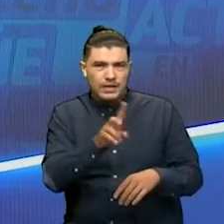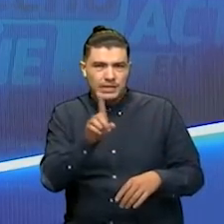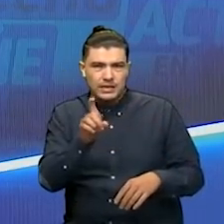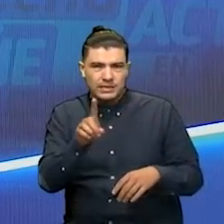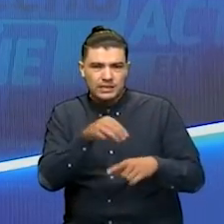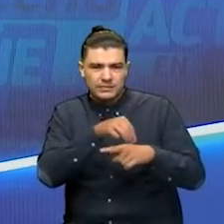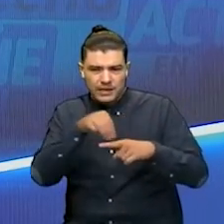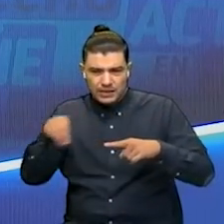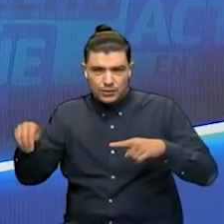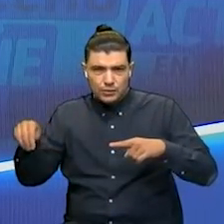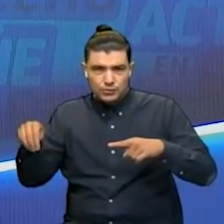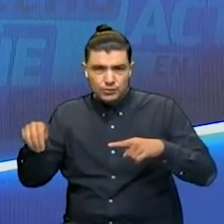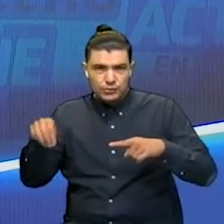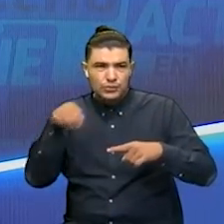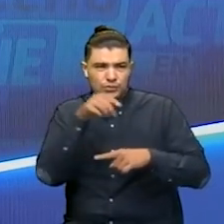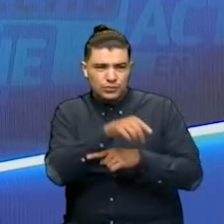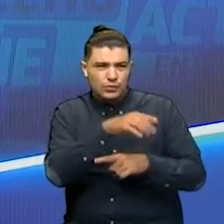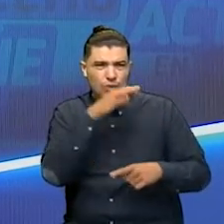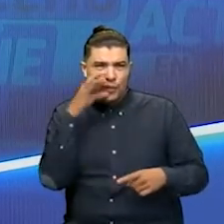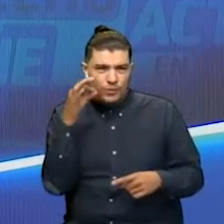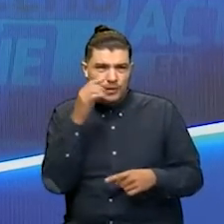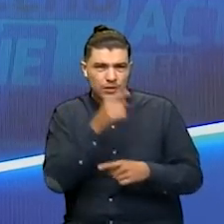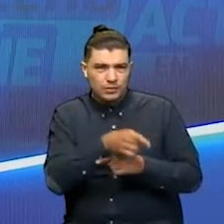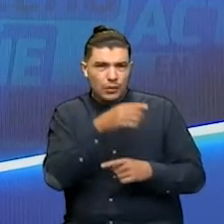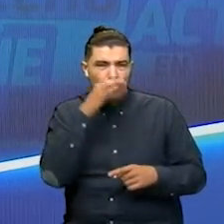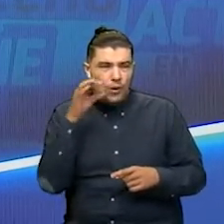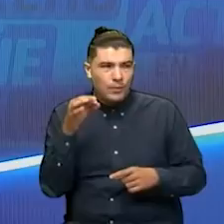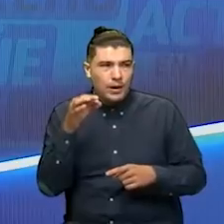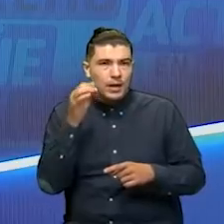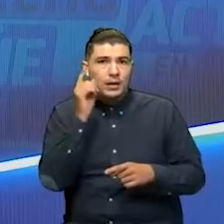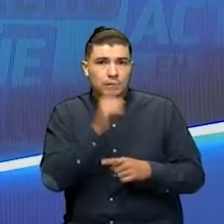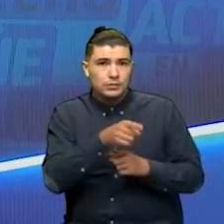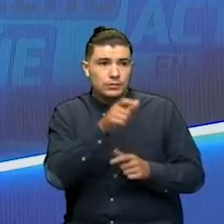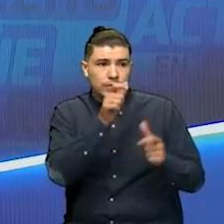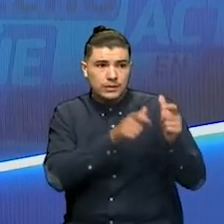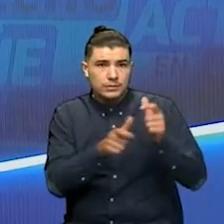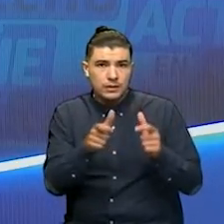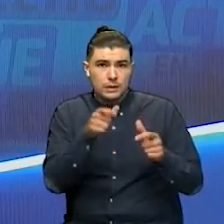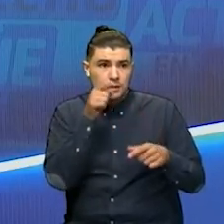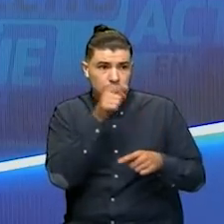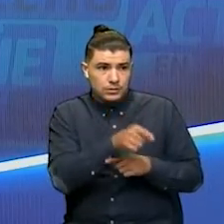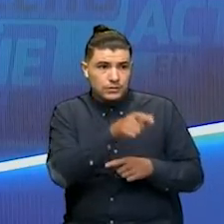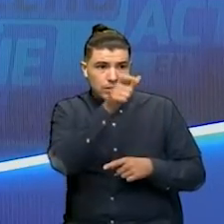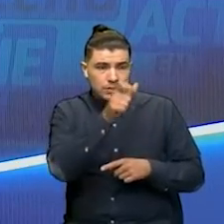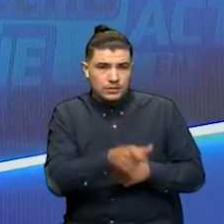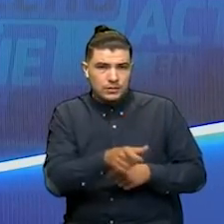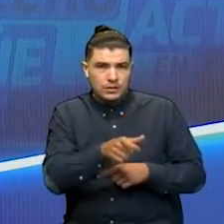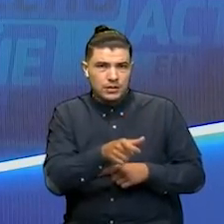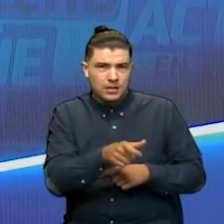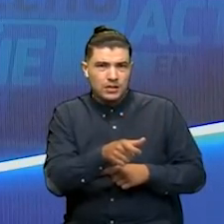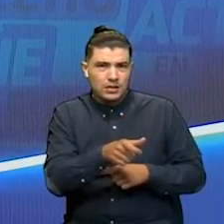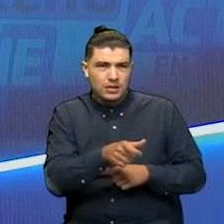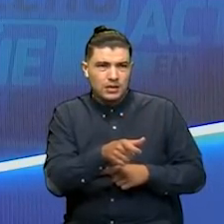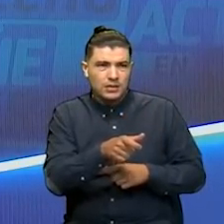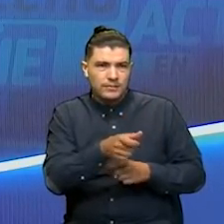metros a un señor y ellos no me dieron... Dieron